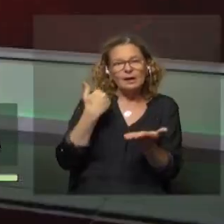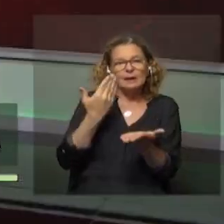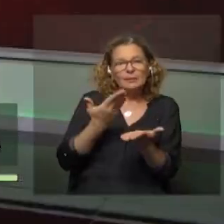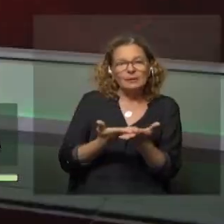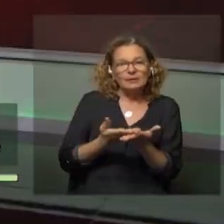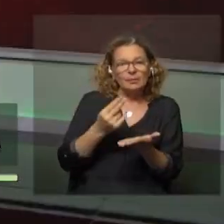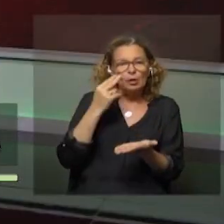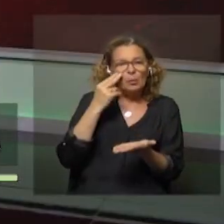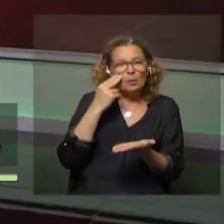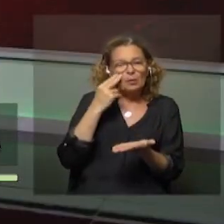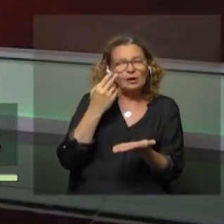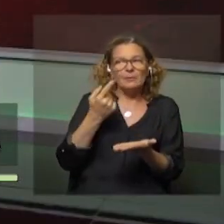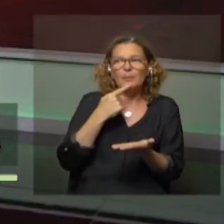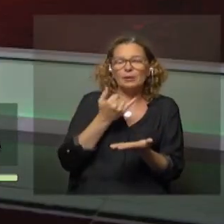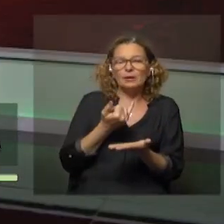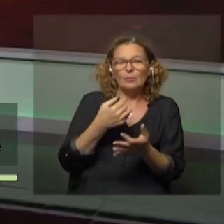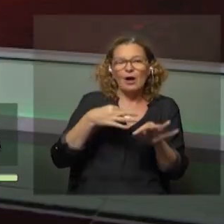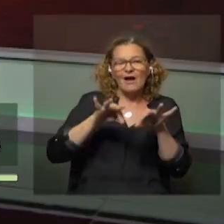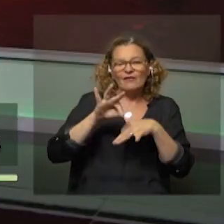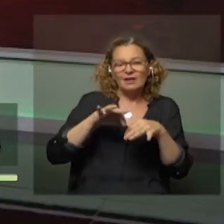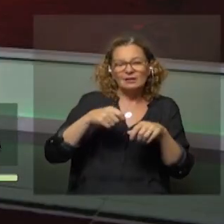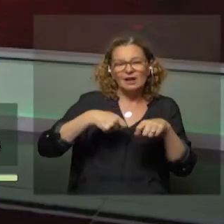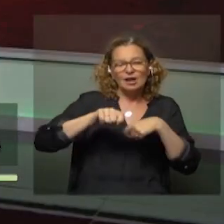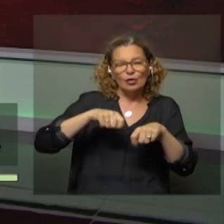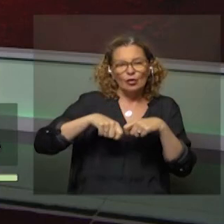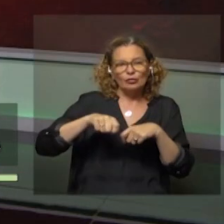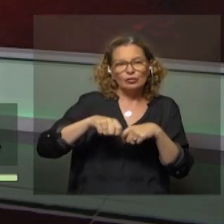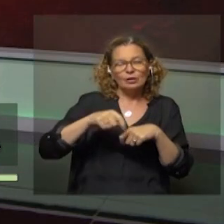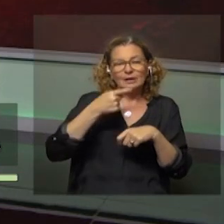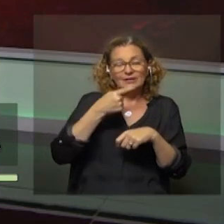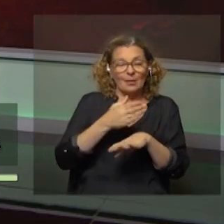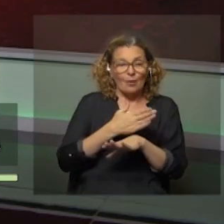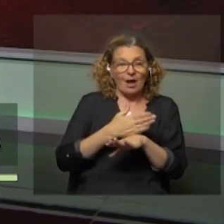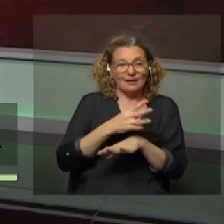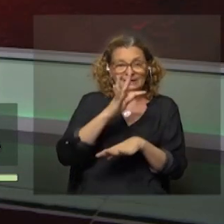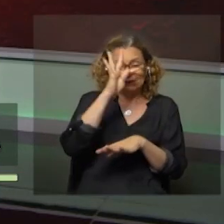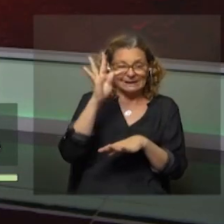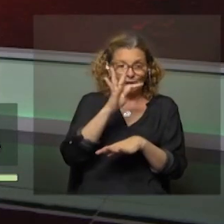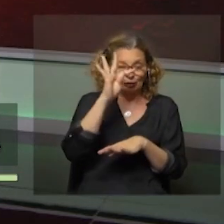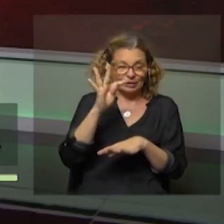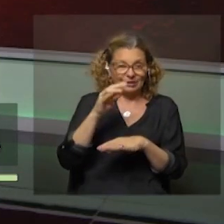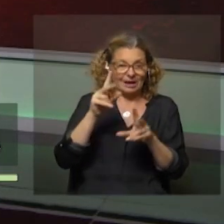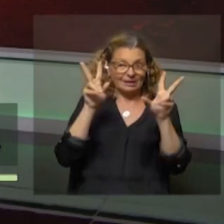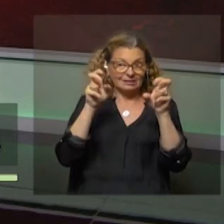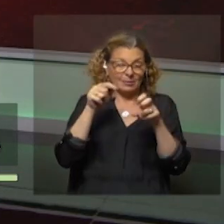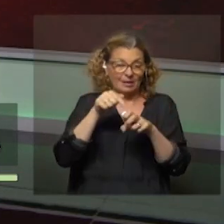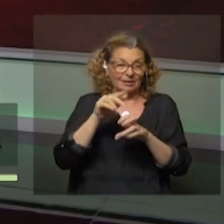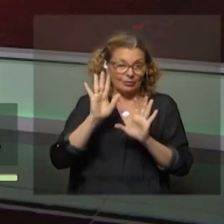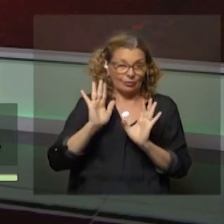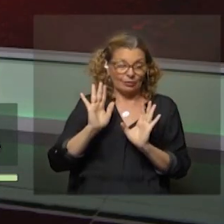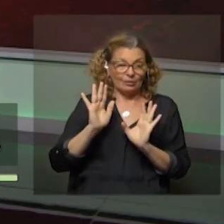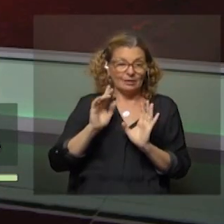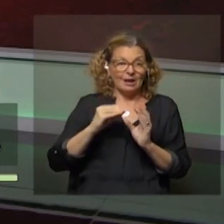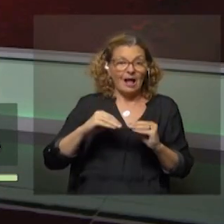problemáticas vinculados a ventas o a negocios de lo que decíamos anteriormente tecnología y cuestiones de ese estilo que